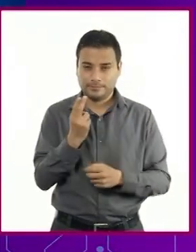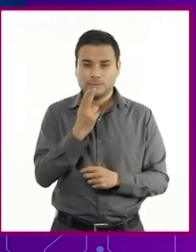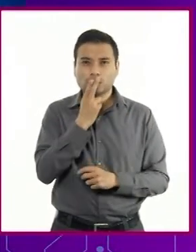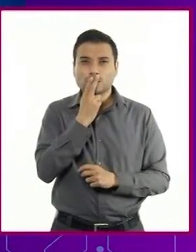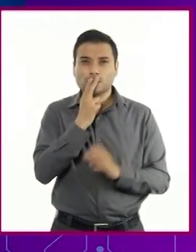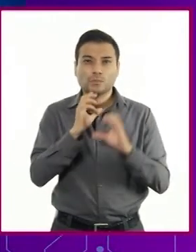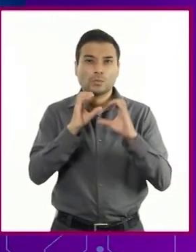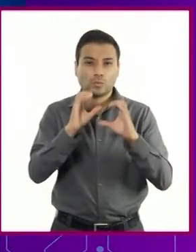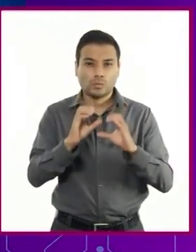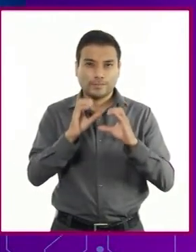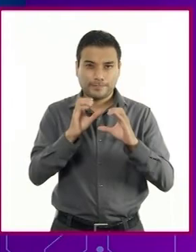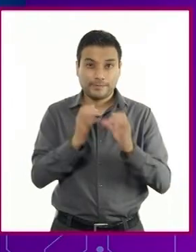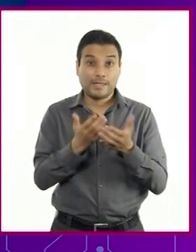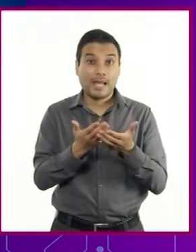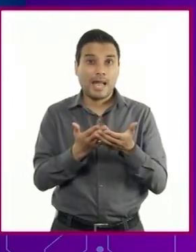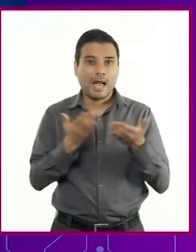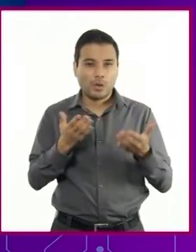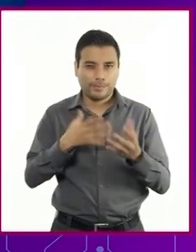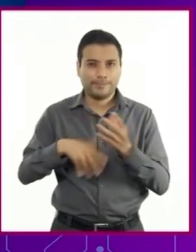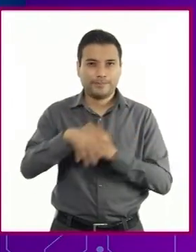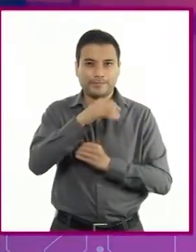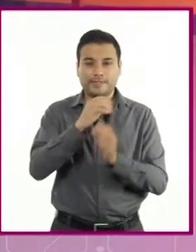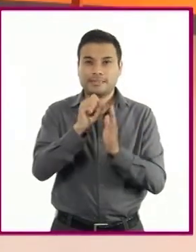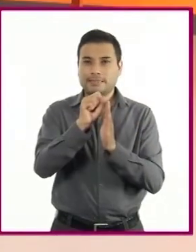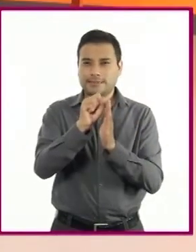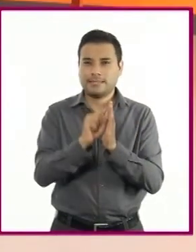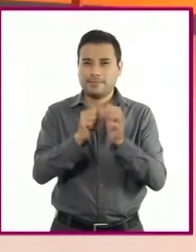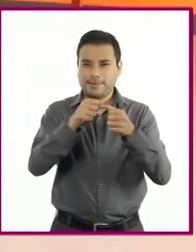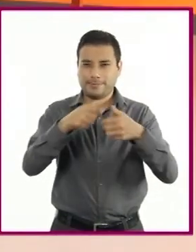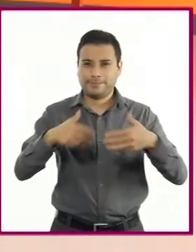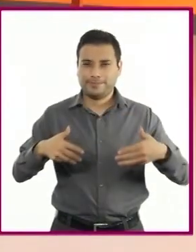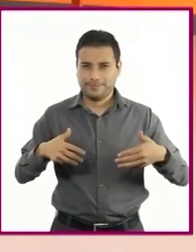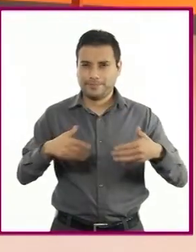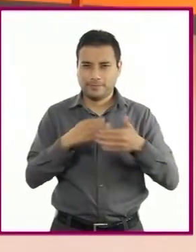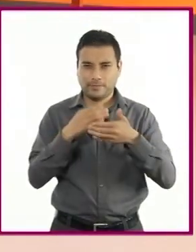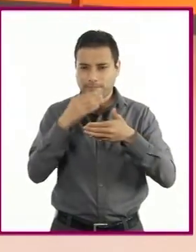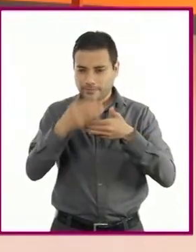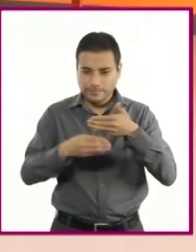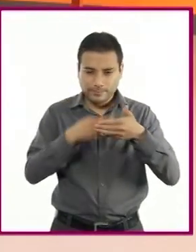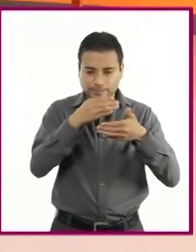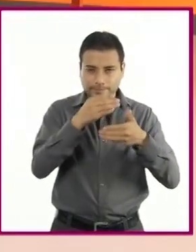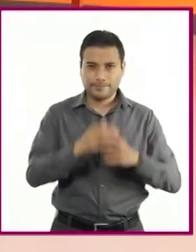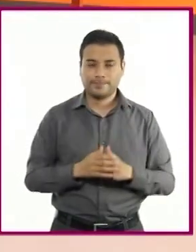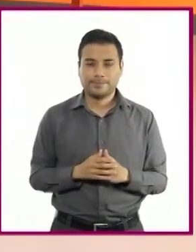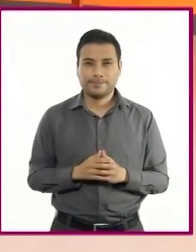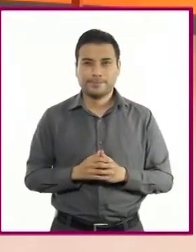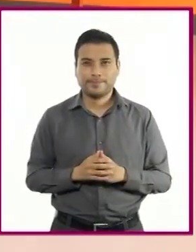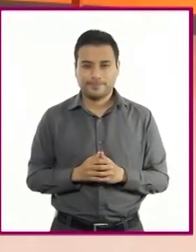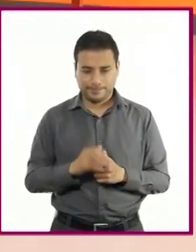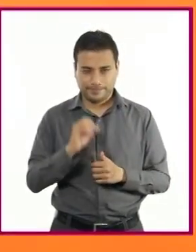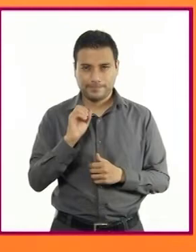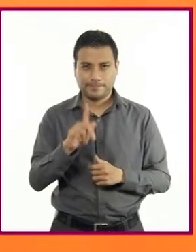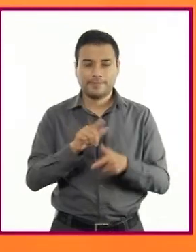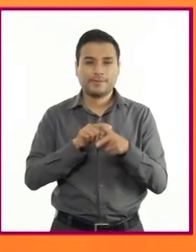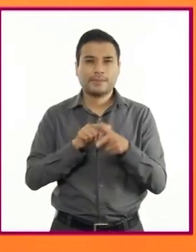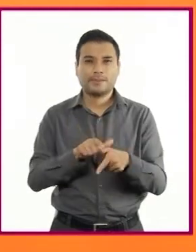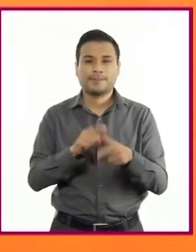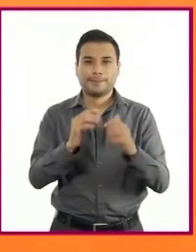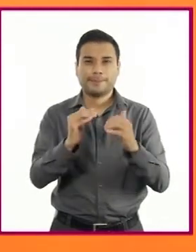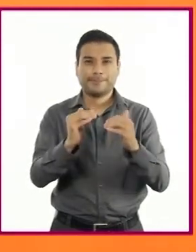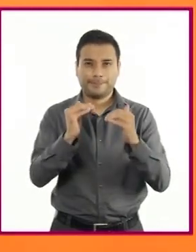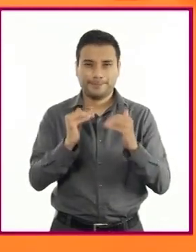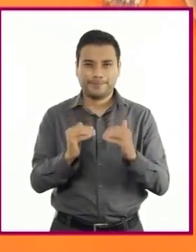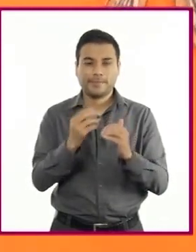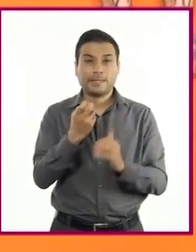le parece si ahora vamos al sistema que recubre todo nuestro esqueleto? Claro, maestro Raúl. Continuemos.